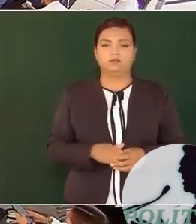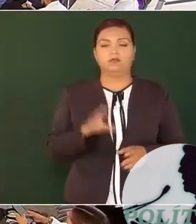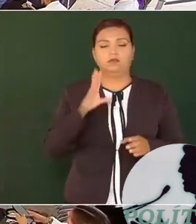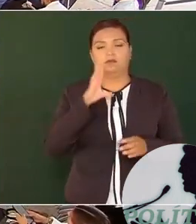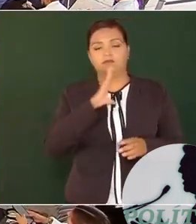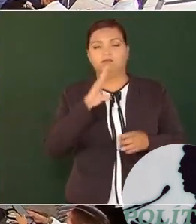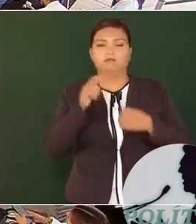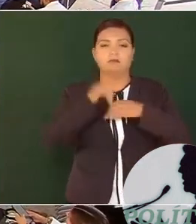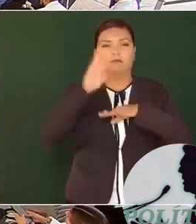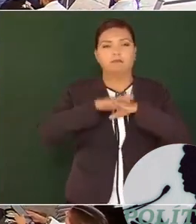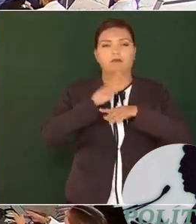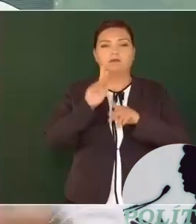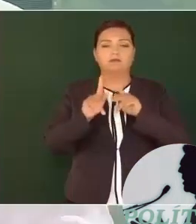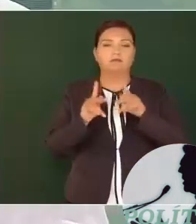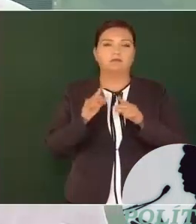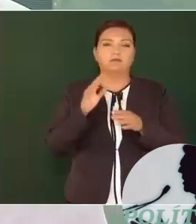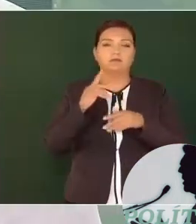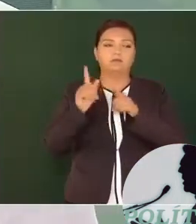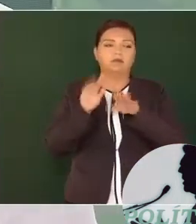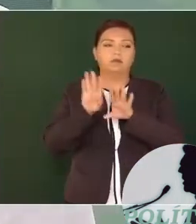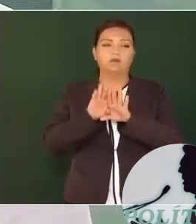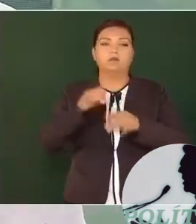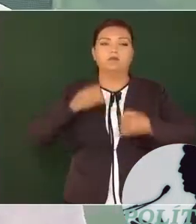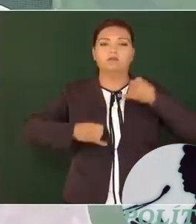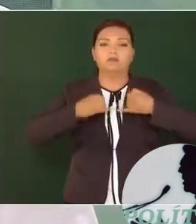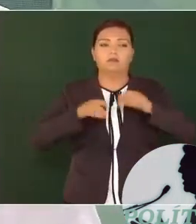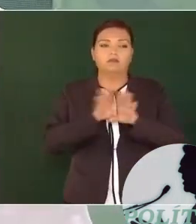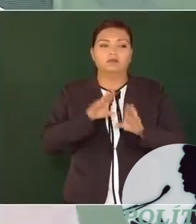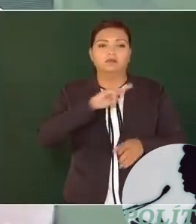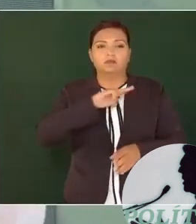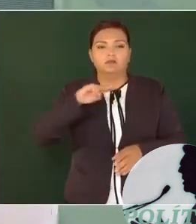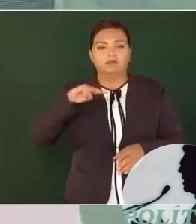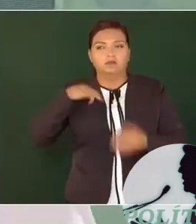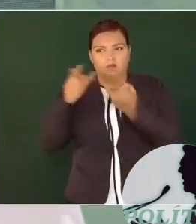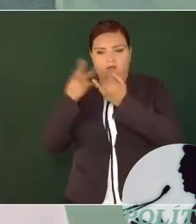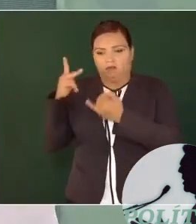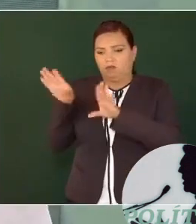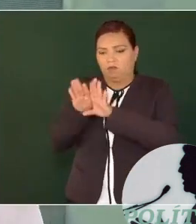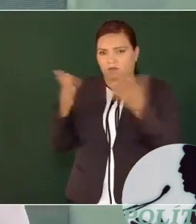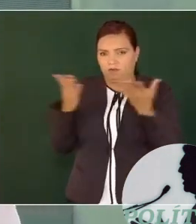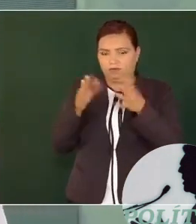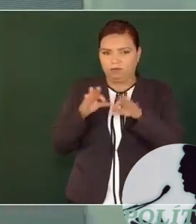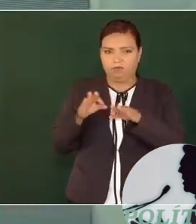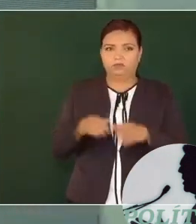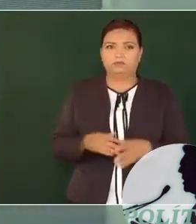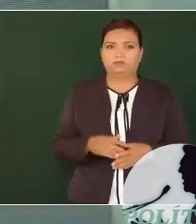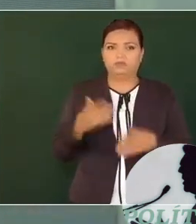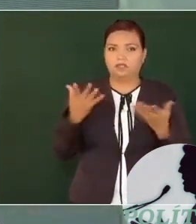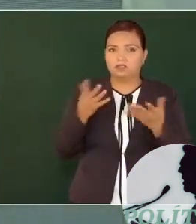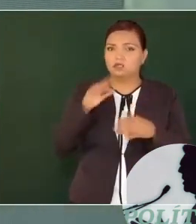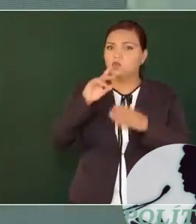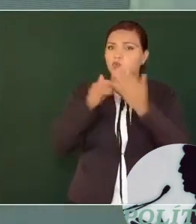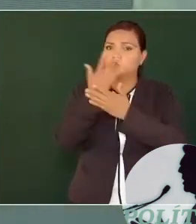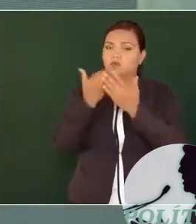hay procesos judiciales. Y nosotros, como va a funcionar una